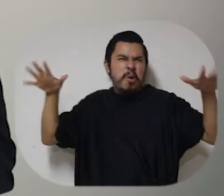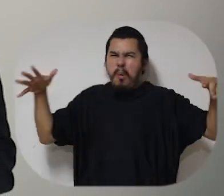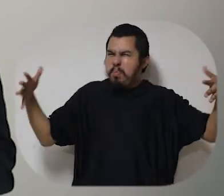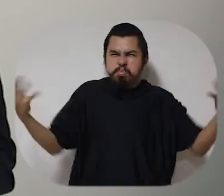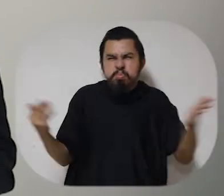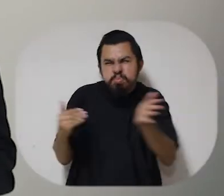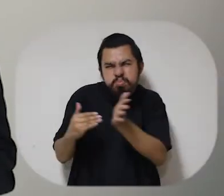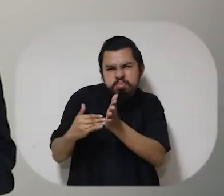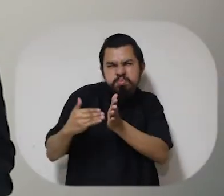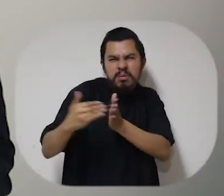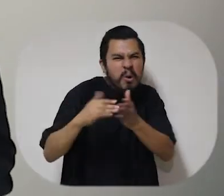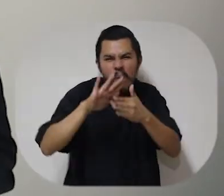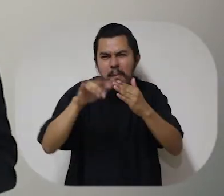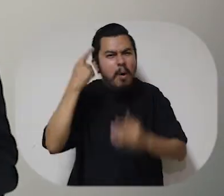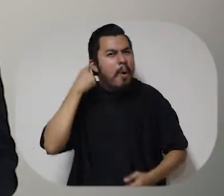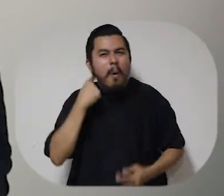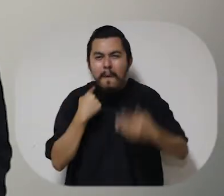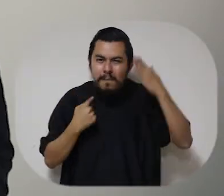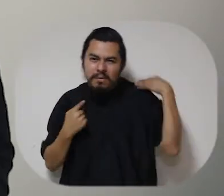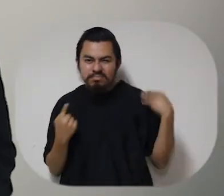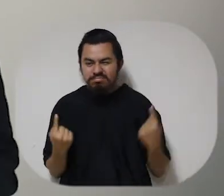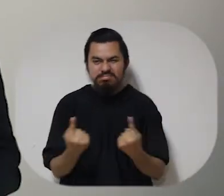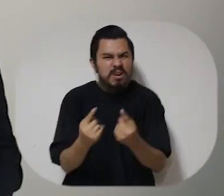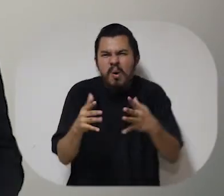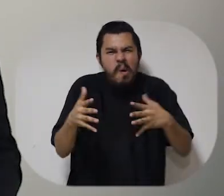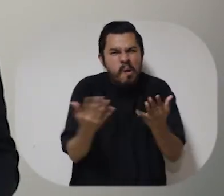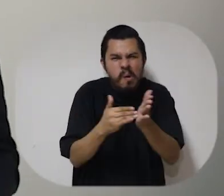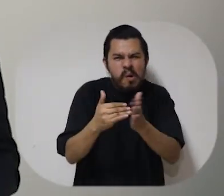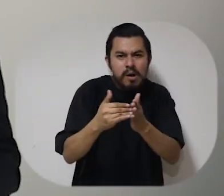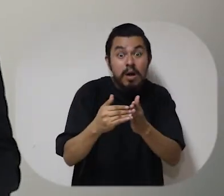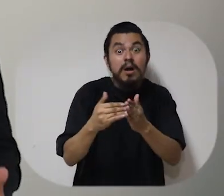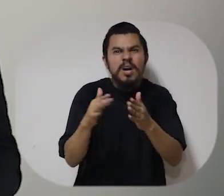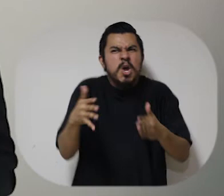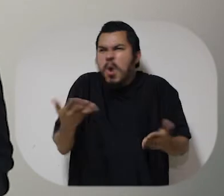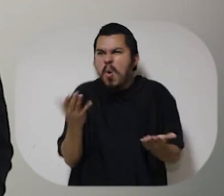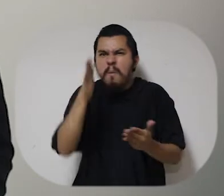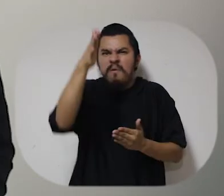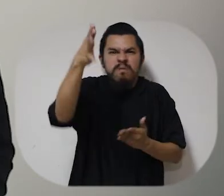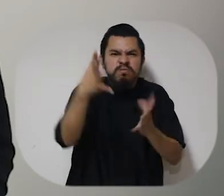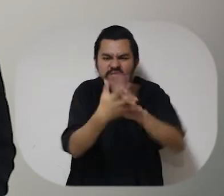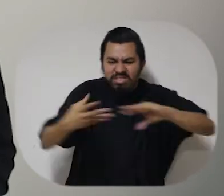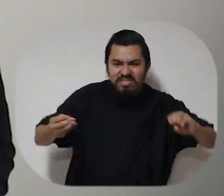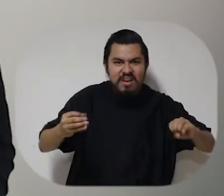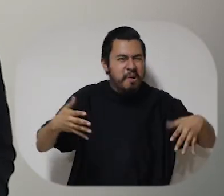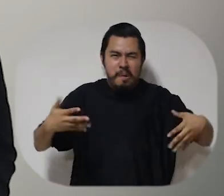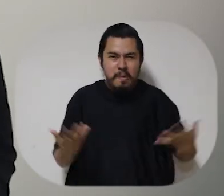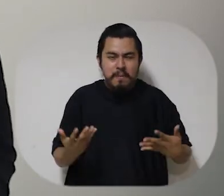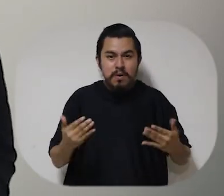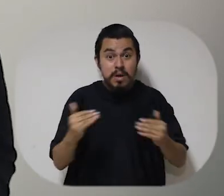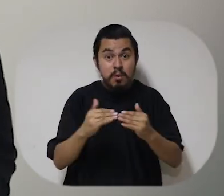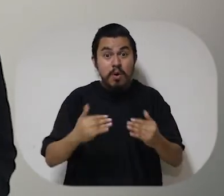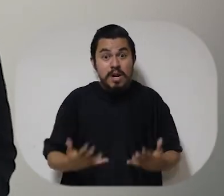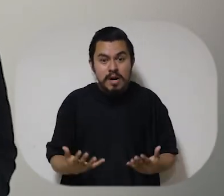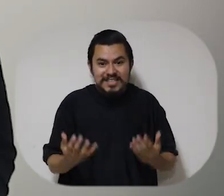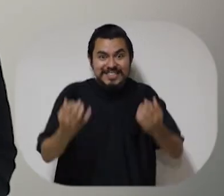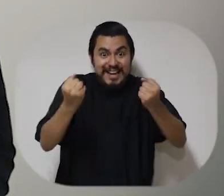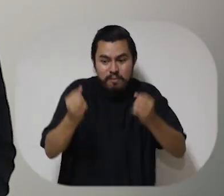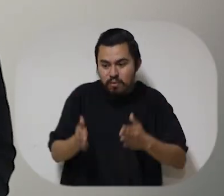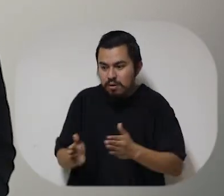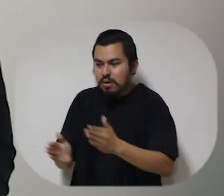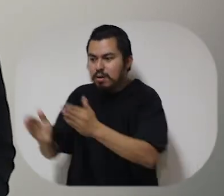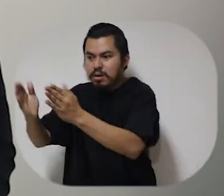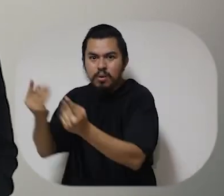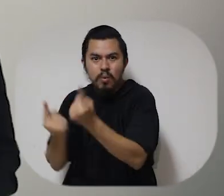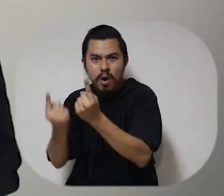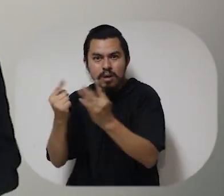y cómo va a concluir. Y también nos dice cuál es el camino para que el ser humano sea salvo. También podemos ver